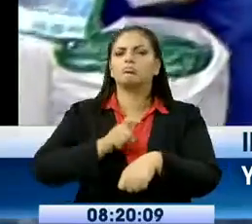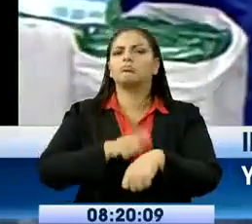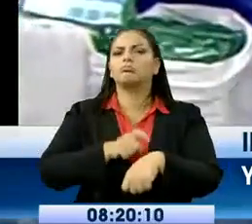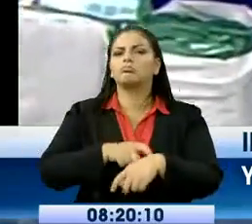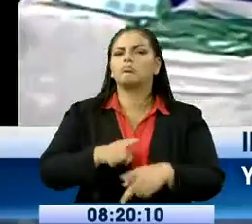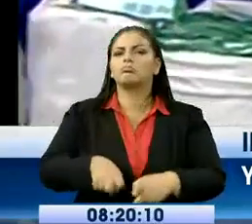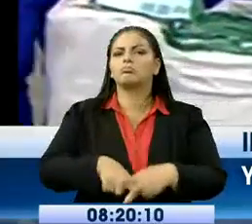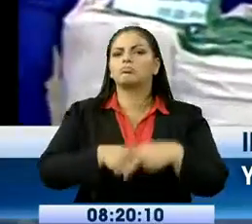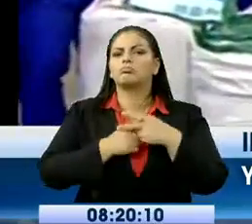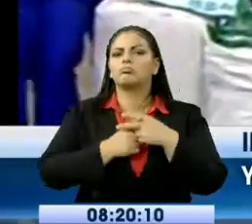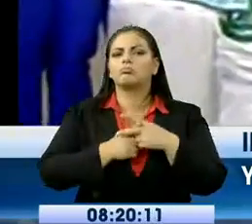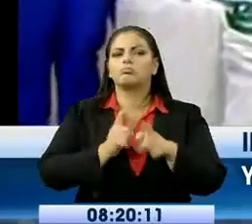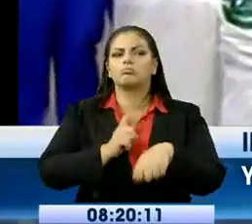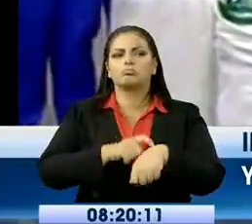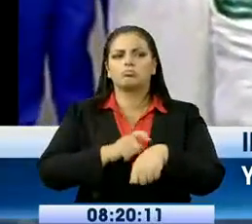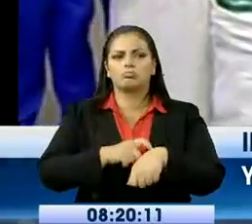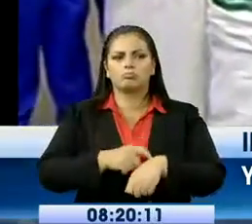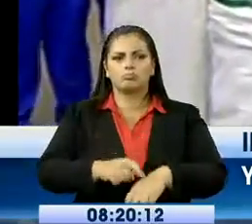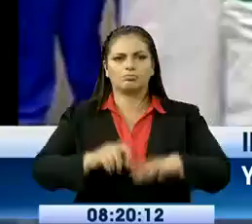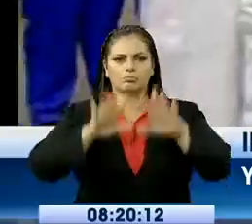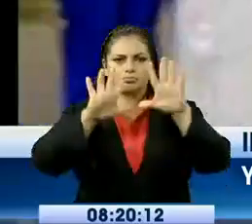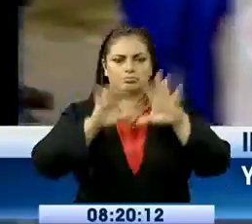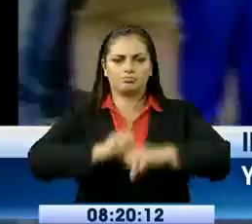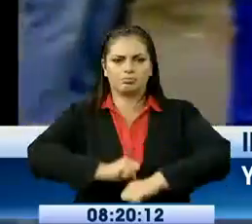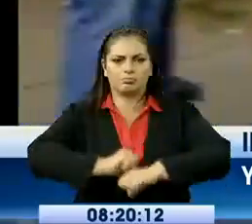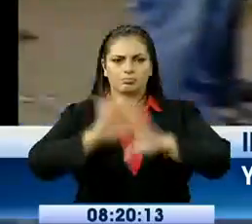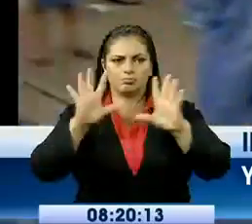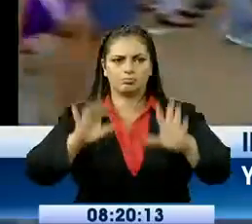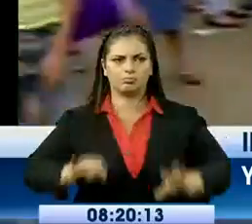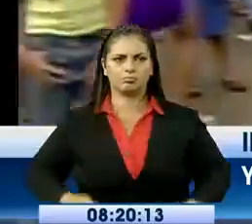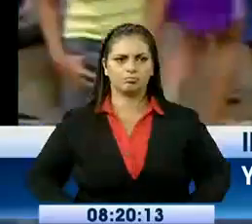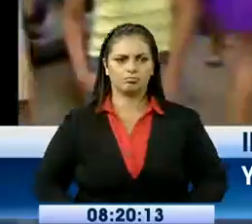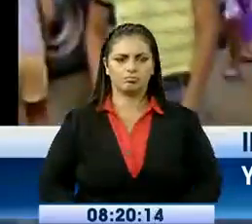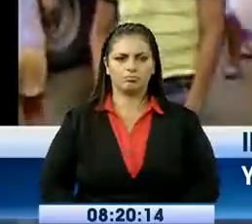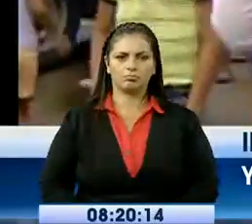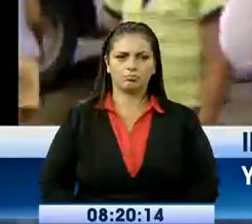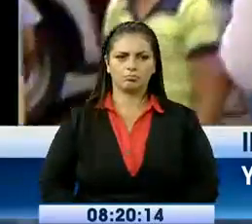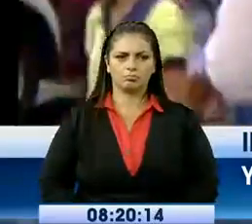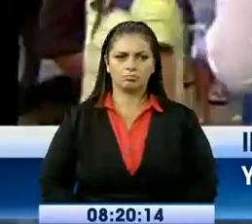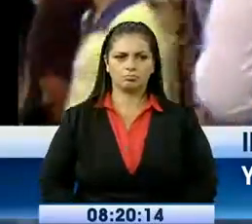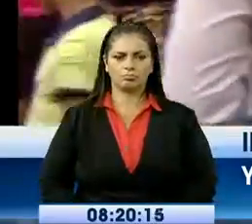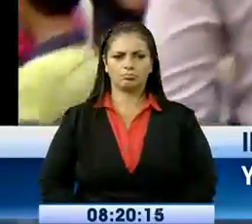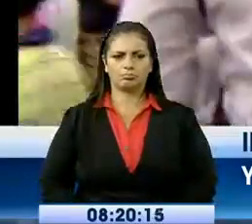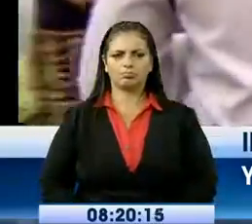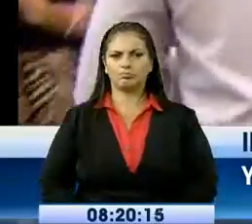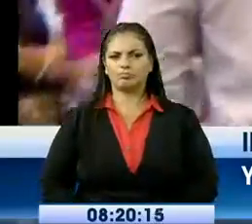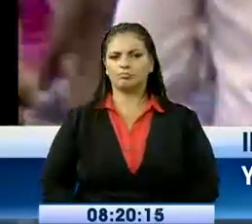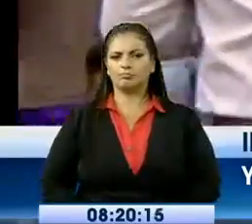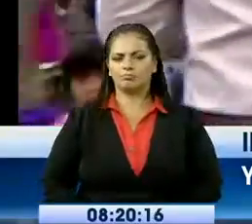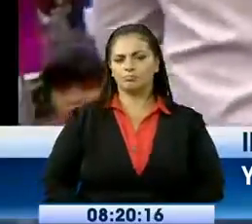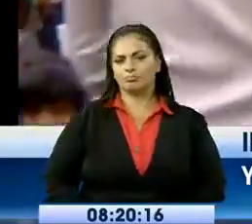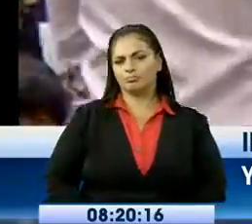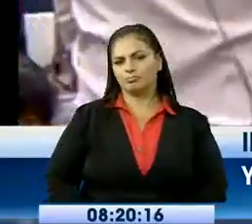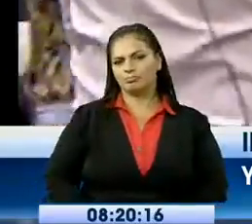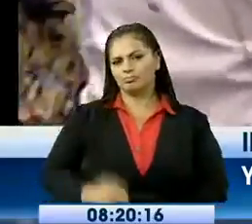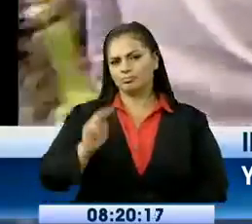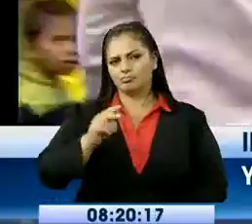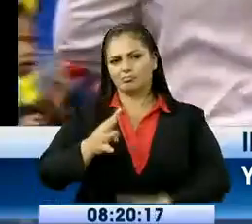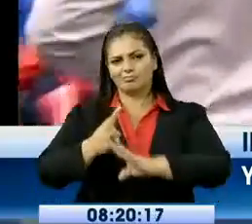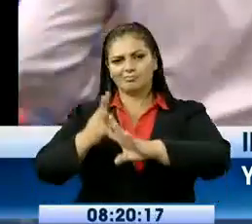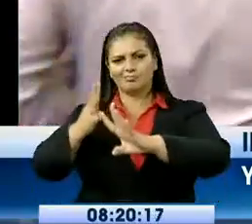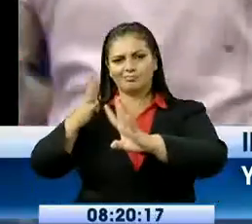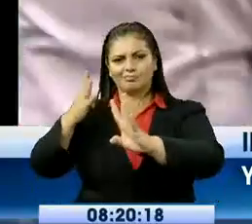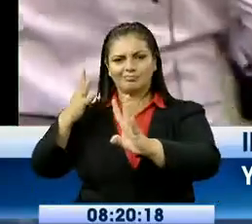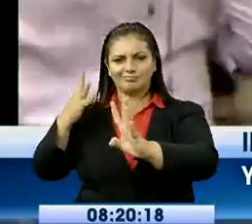mañana. Vamos a tratar de hablar con los moradores del sector. Si mi camarógrafo me acompaña, ya se han concentrado desde temprano por acá, están haciendo una fila bastante